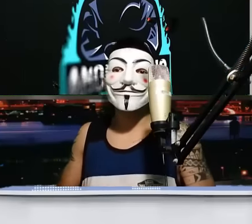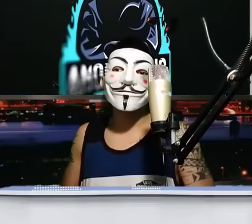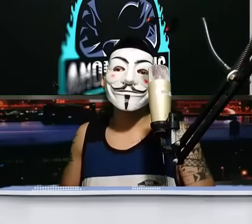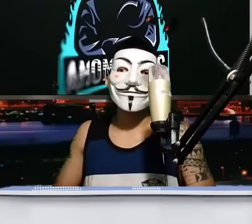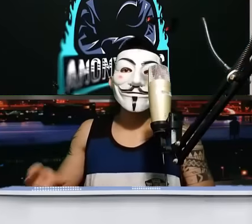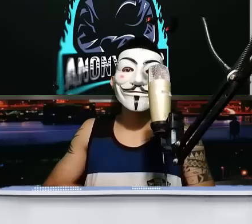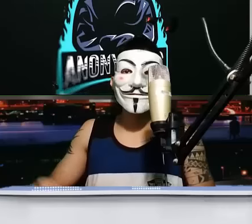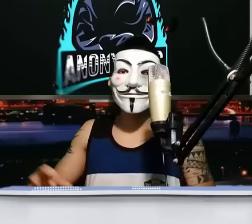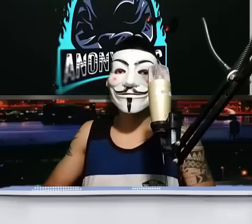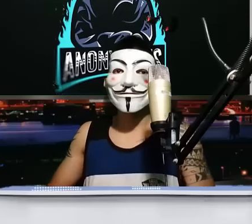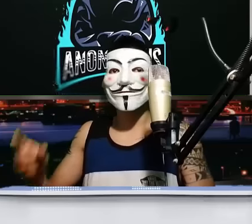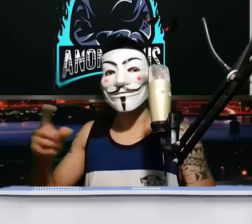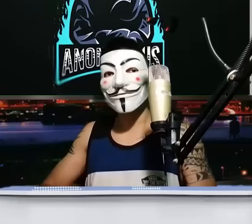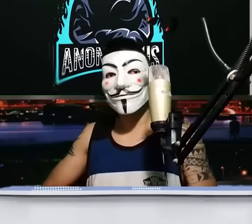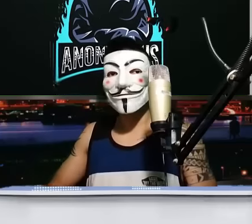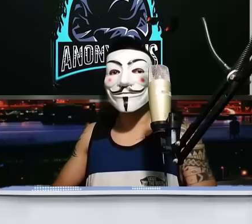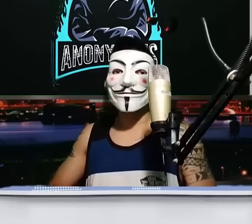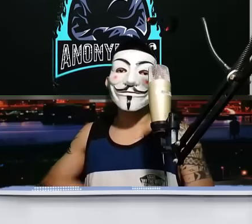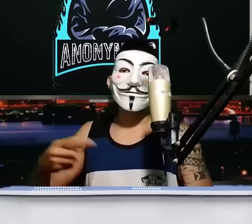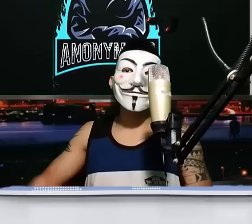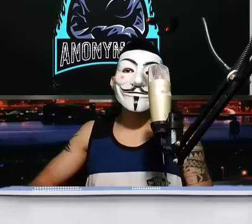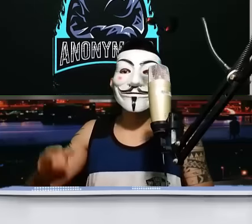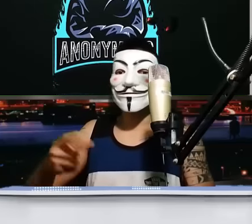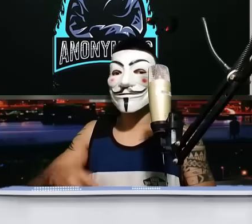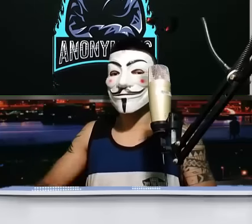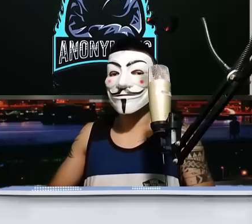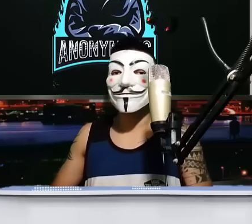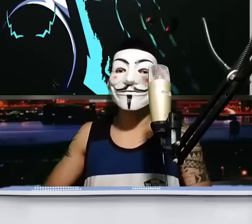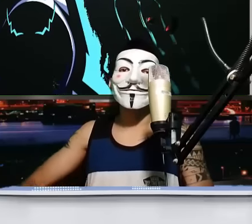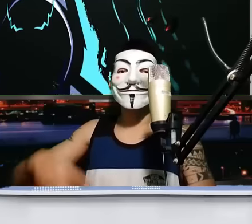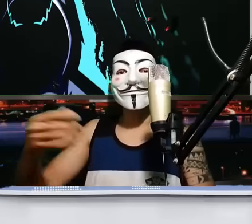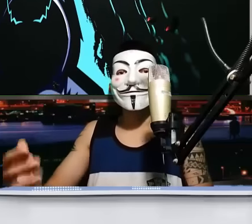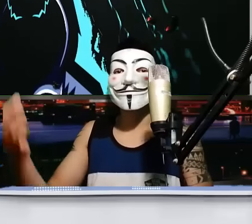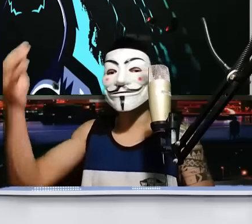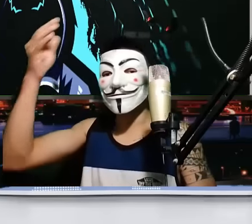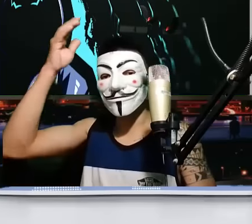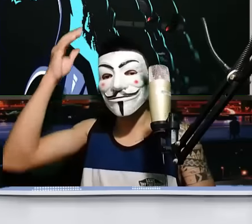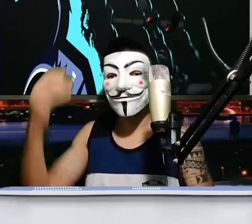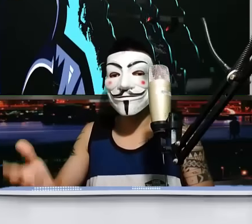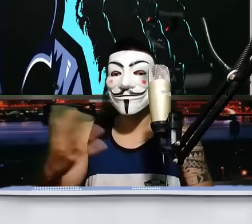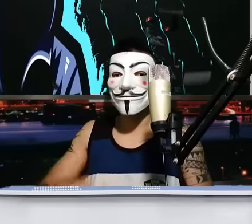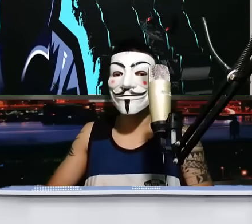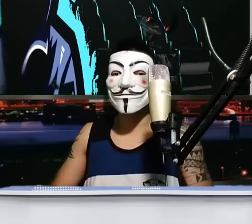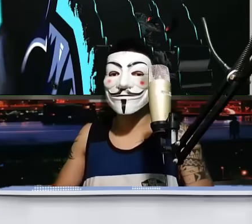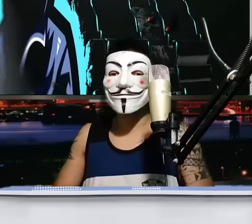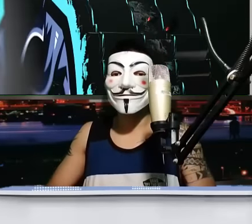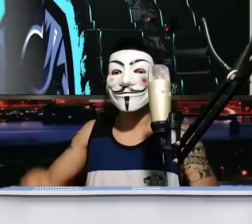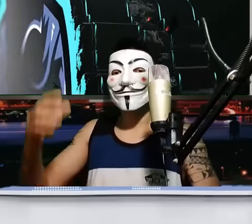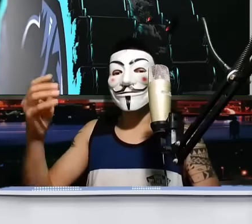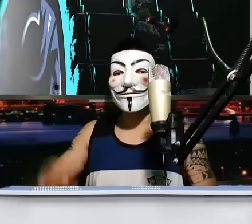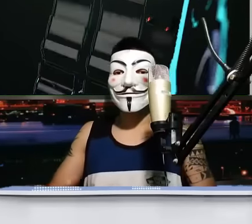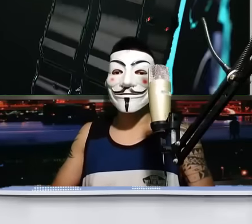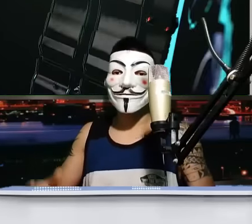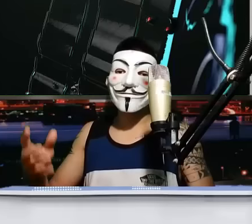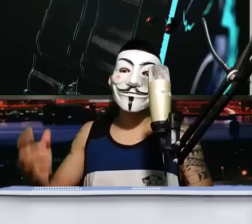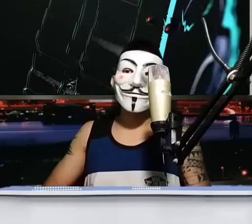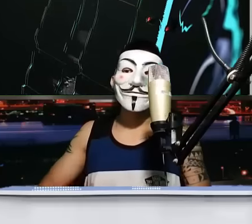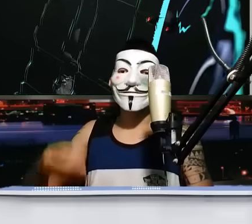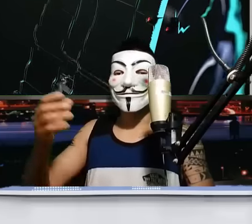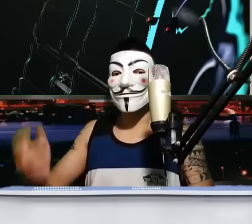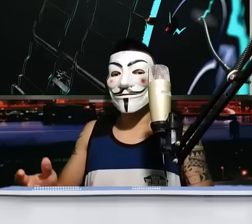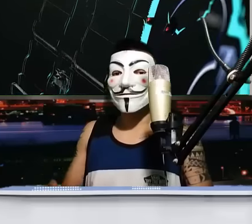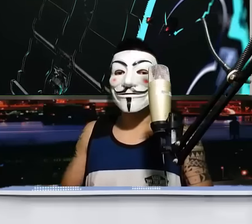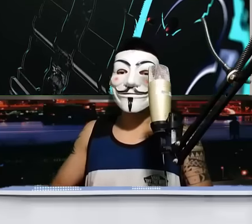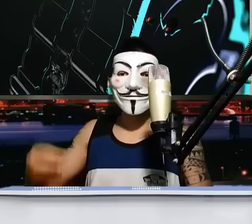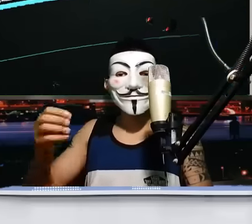no necesita que el presidente o los diputados se vayan a llenar de lodo. Así que dejen en los comentarios qué piensan. ¿Será que los